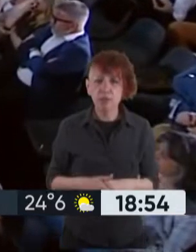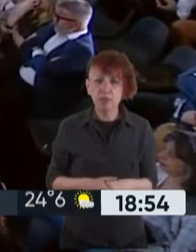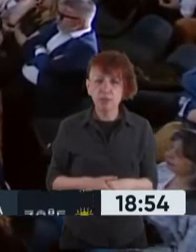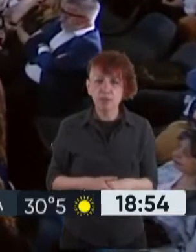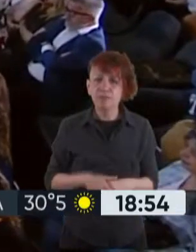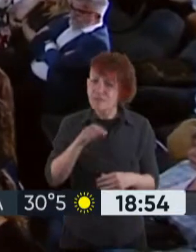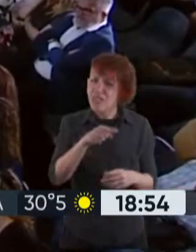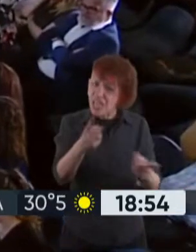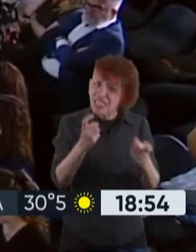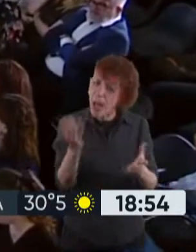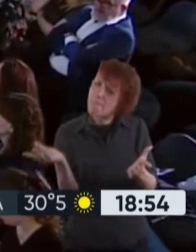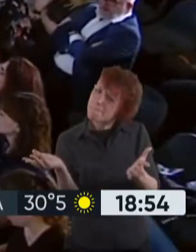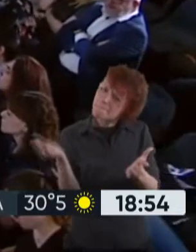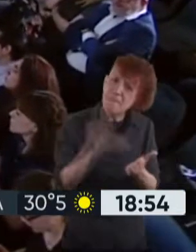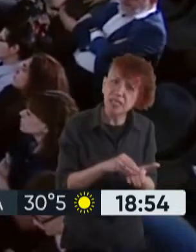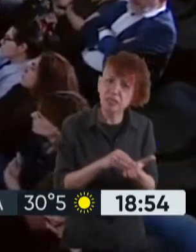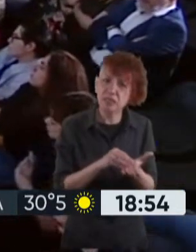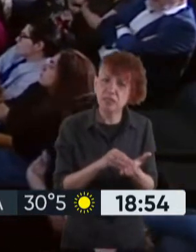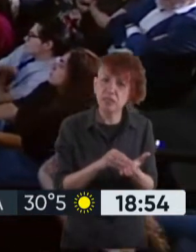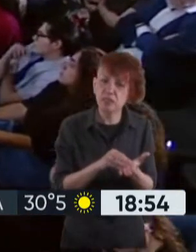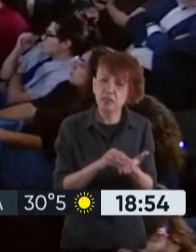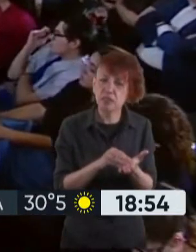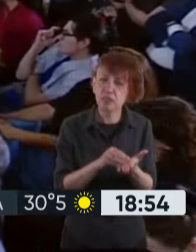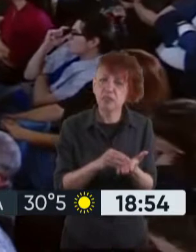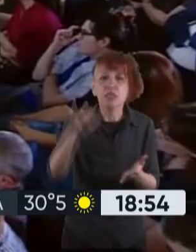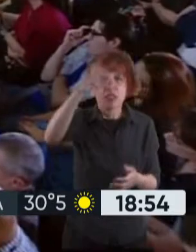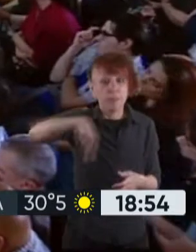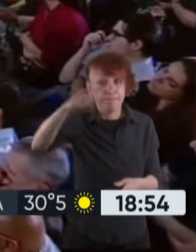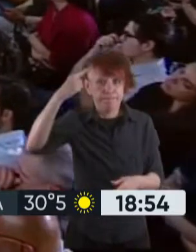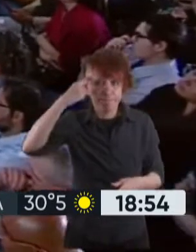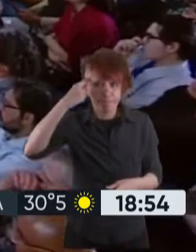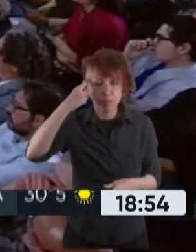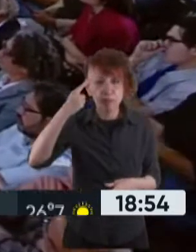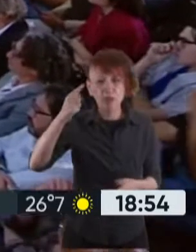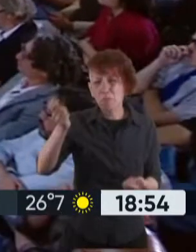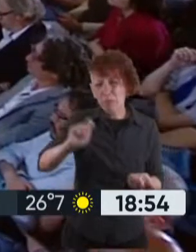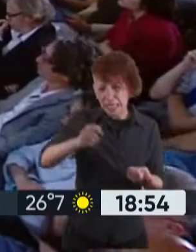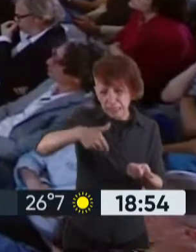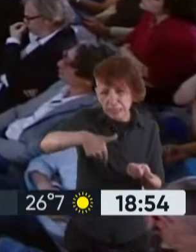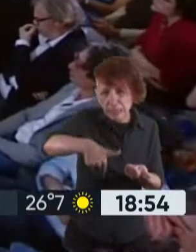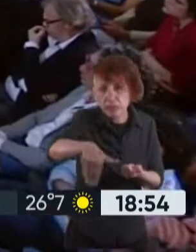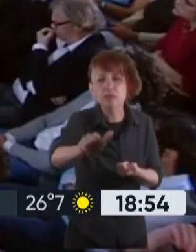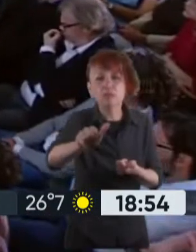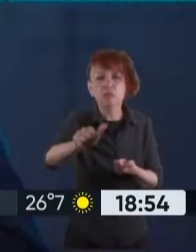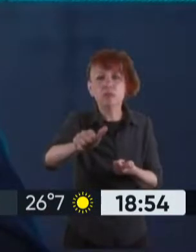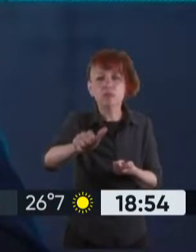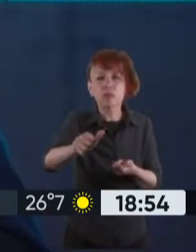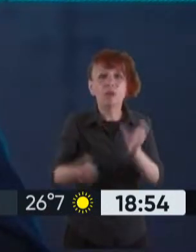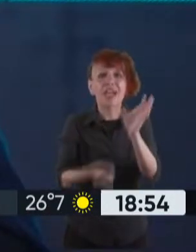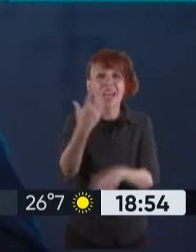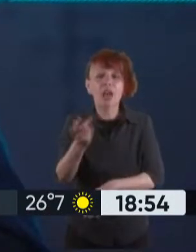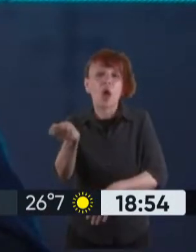necesita mucho más. Piensen ustedes que en unos meses más vamos a tener una vacuna contra el